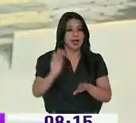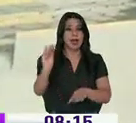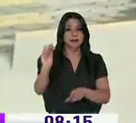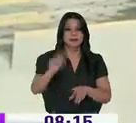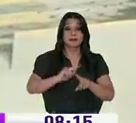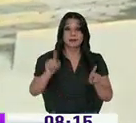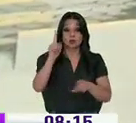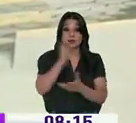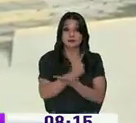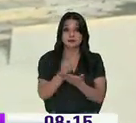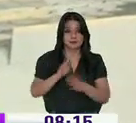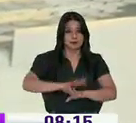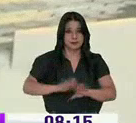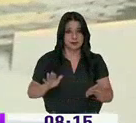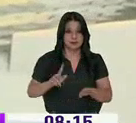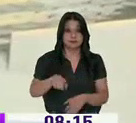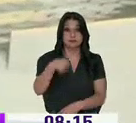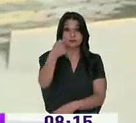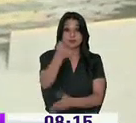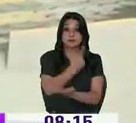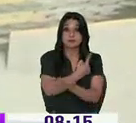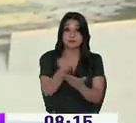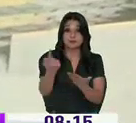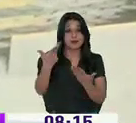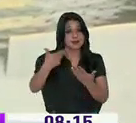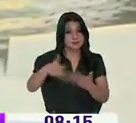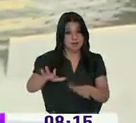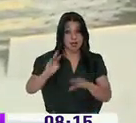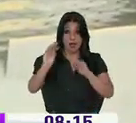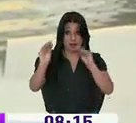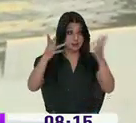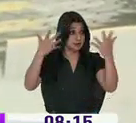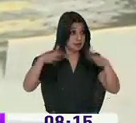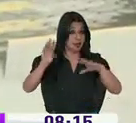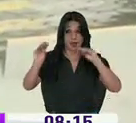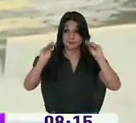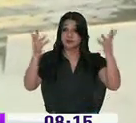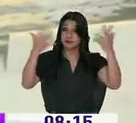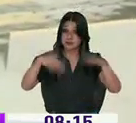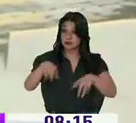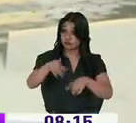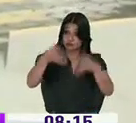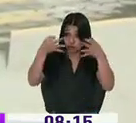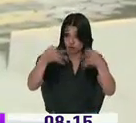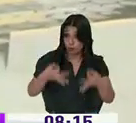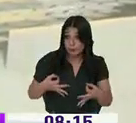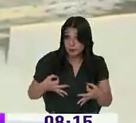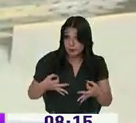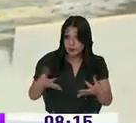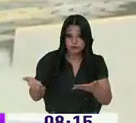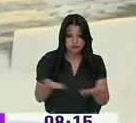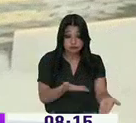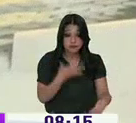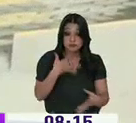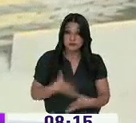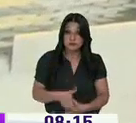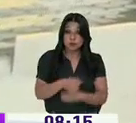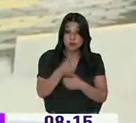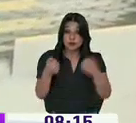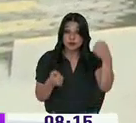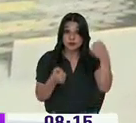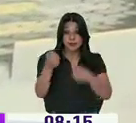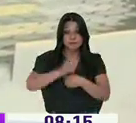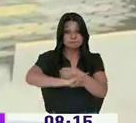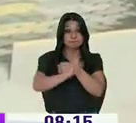esta semana. La próxima semana, obviamente, luego de esta socialización, quien no tenga estos dispositivos en el vehículo, obviamente